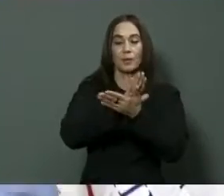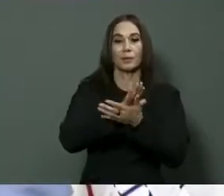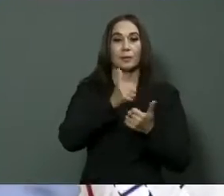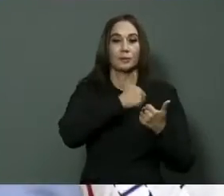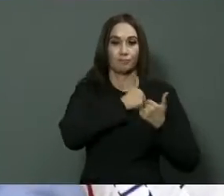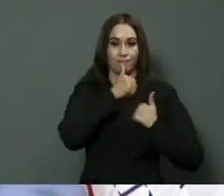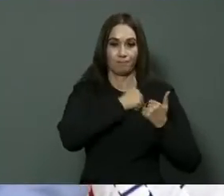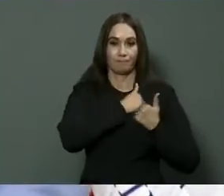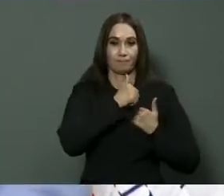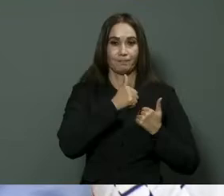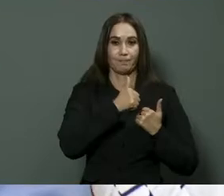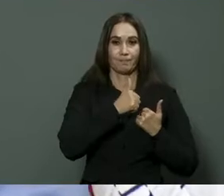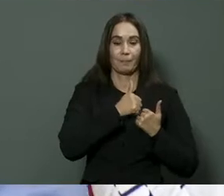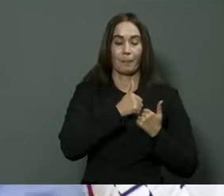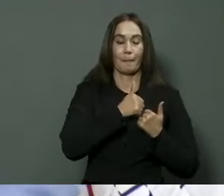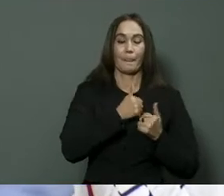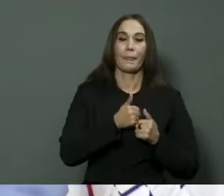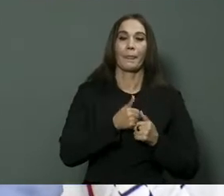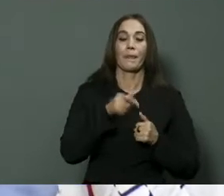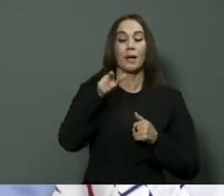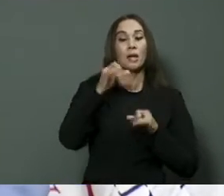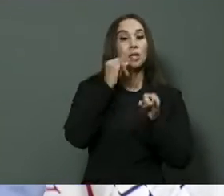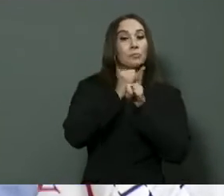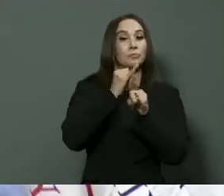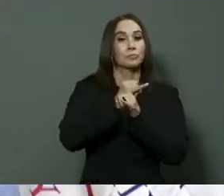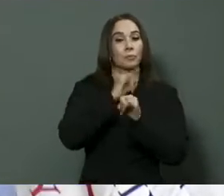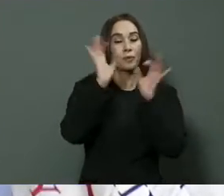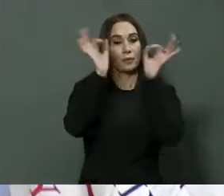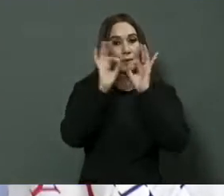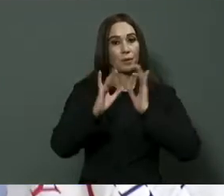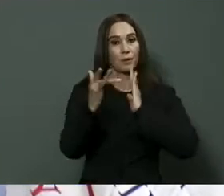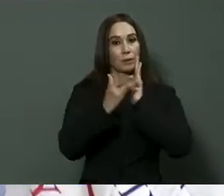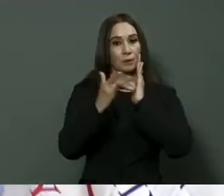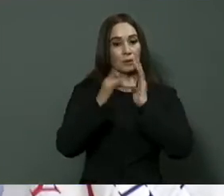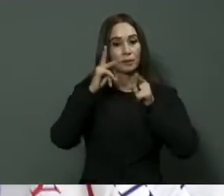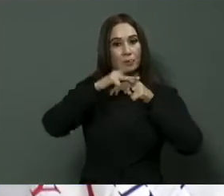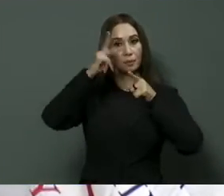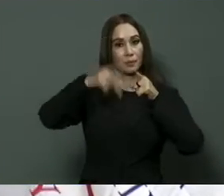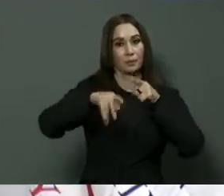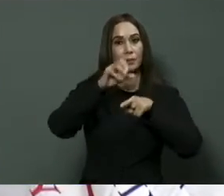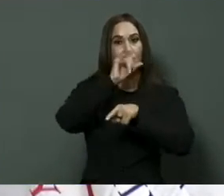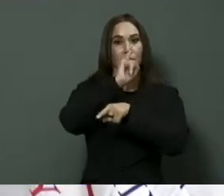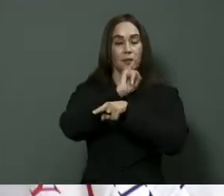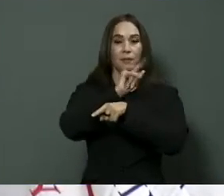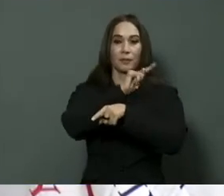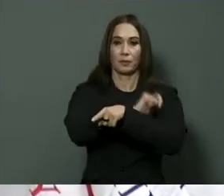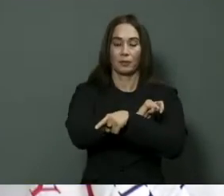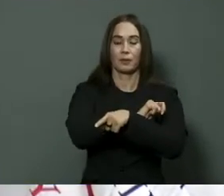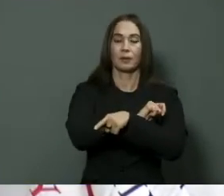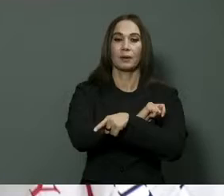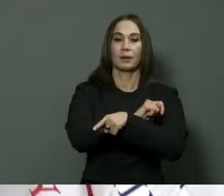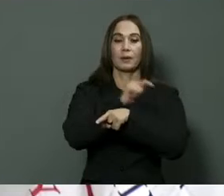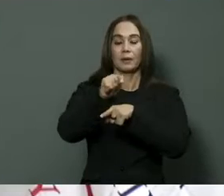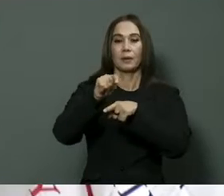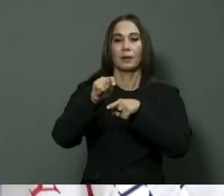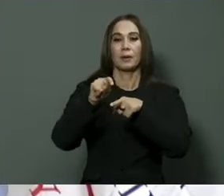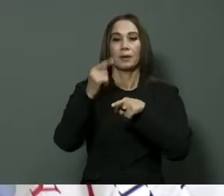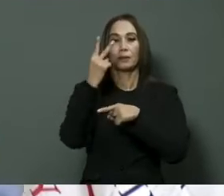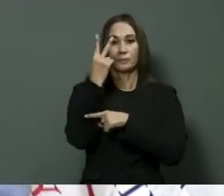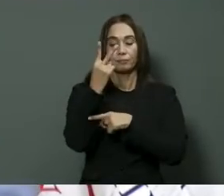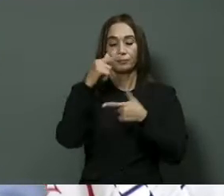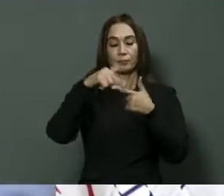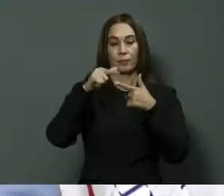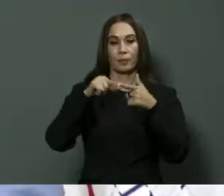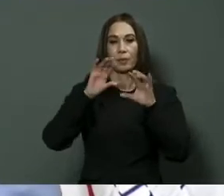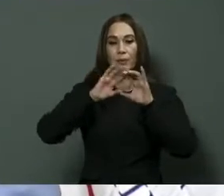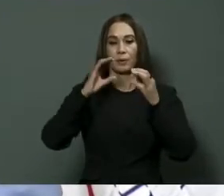Fuerzas Armadas. En el caso del Instituto Nacional de Formación Técnico Profesional Infoté, estará impartiendo dos